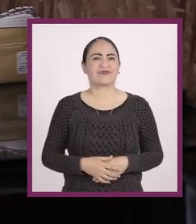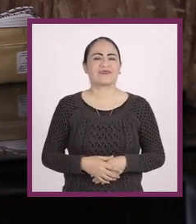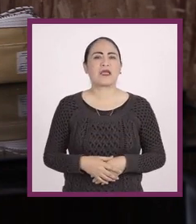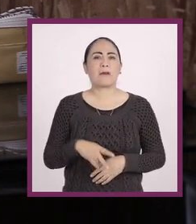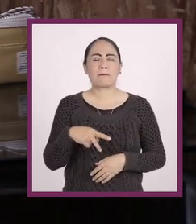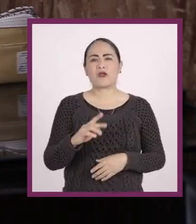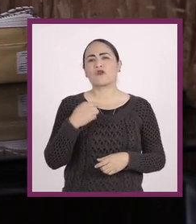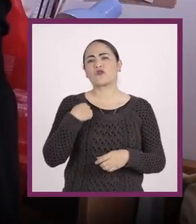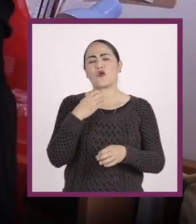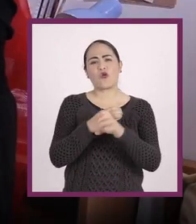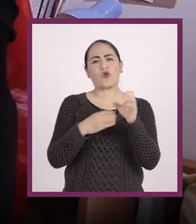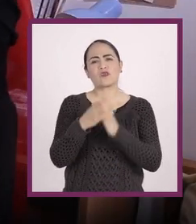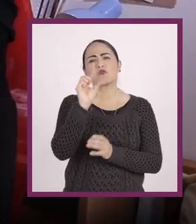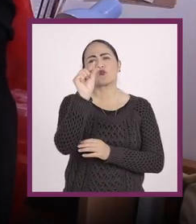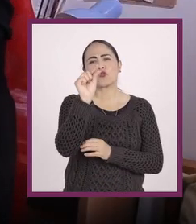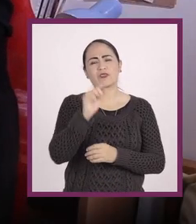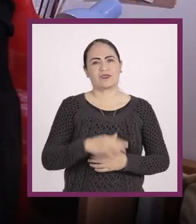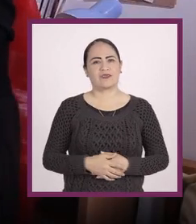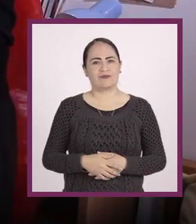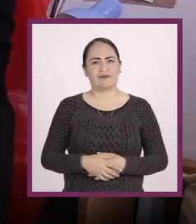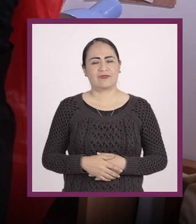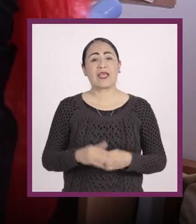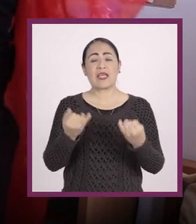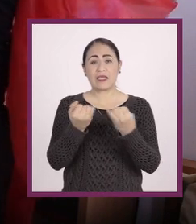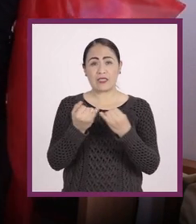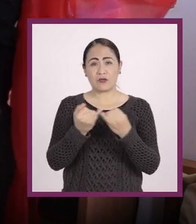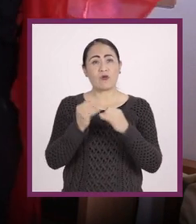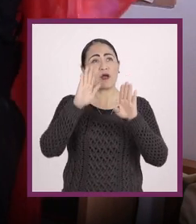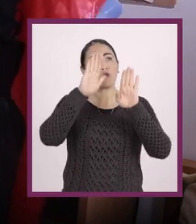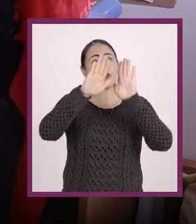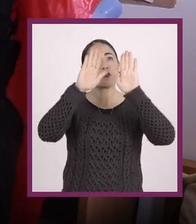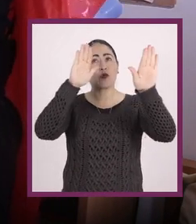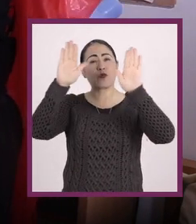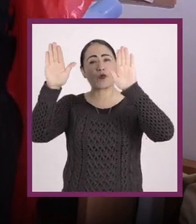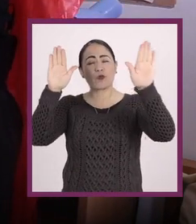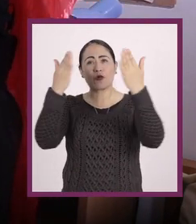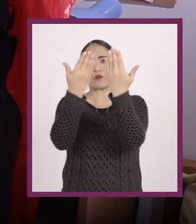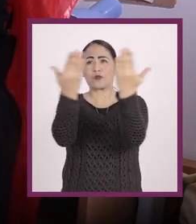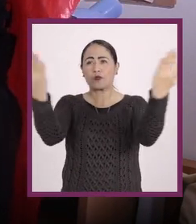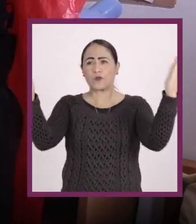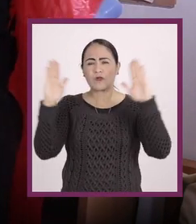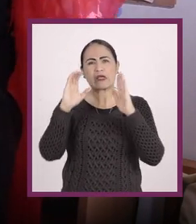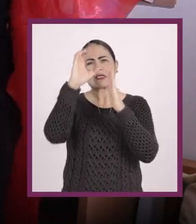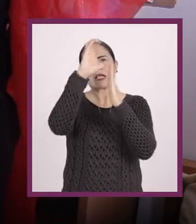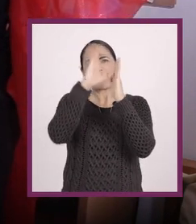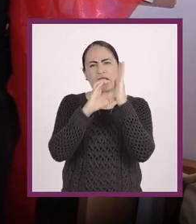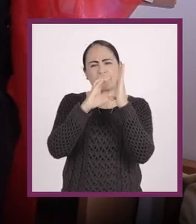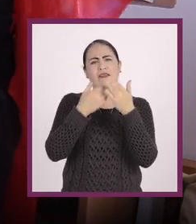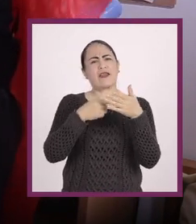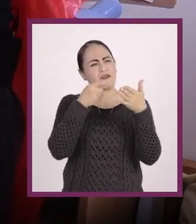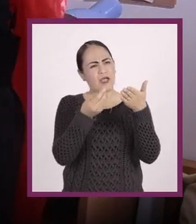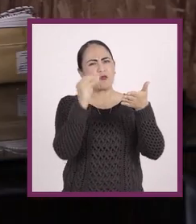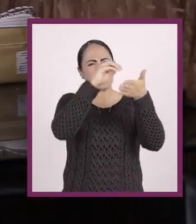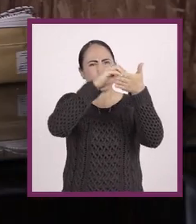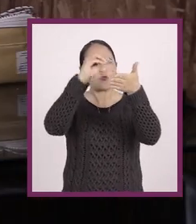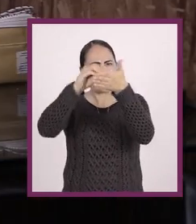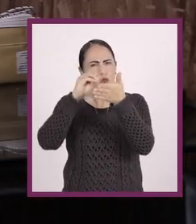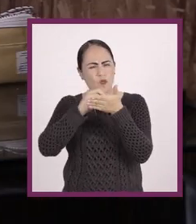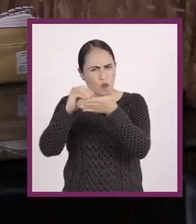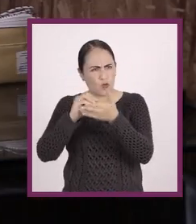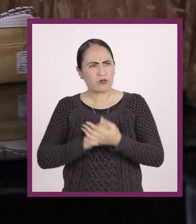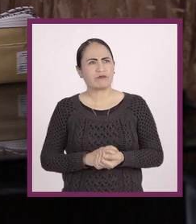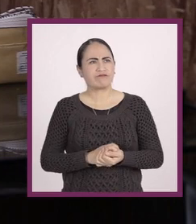cosas que tú también puedes aprovechar los espacios en la pared para ubicar un calendario saber tus pendientes